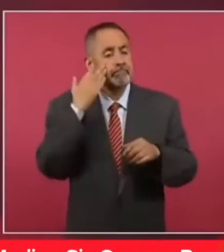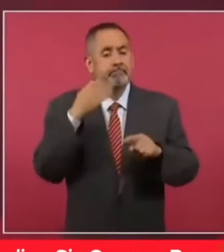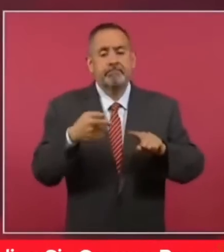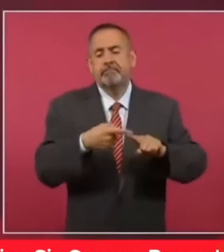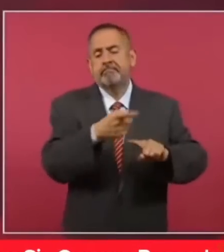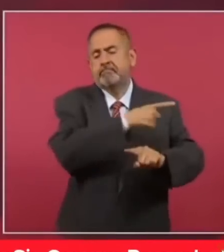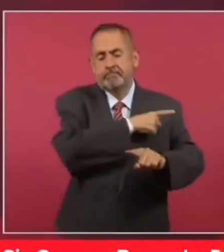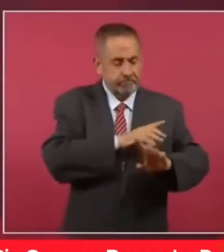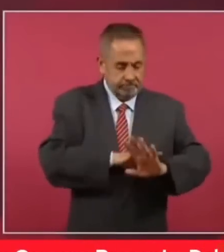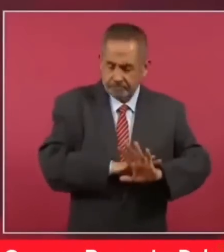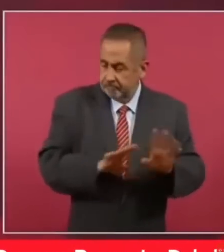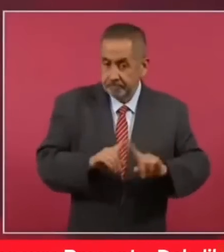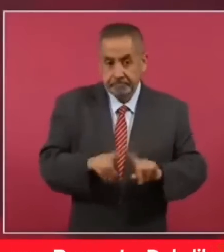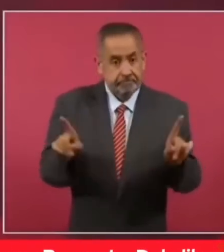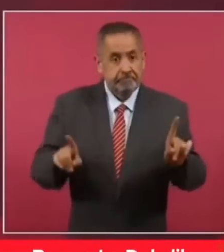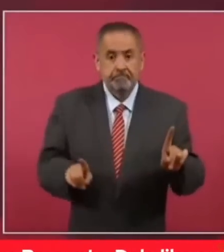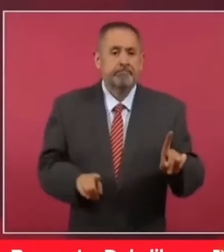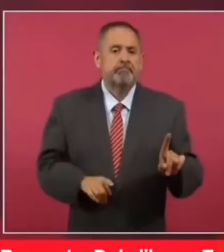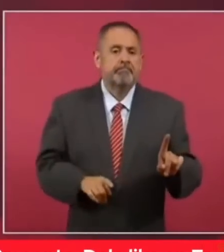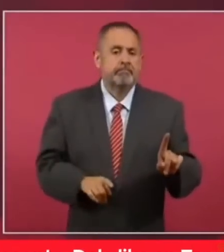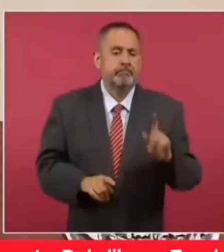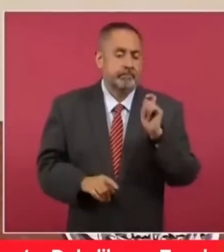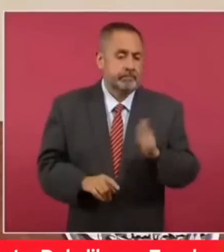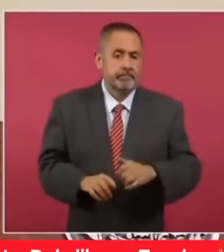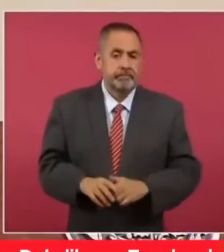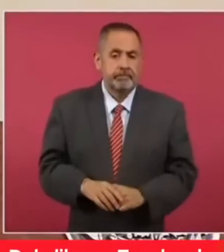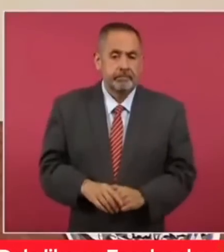nuestro país. Entonces,